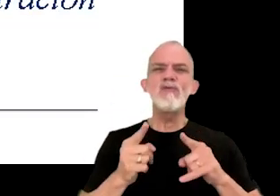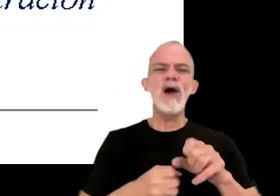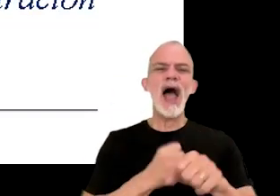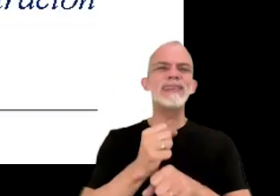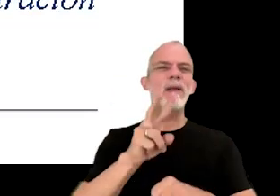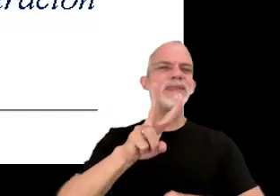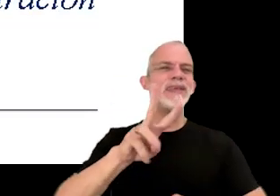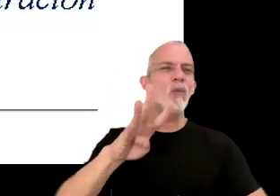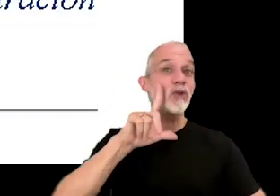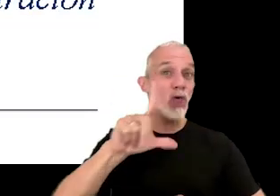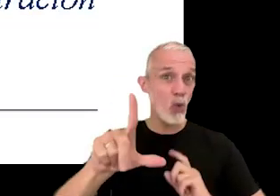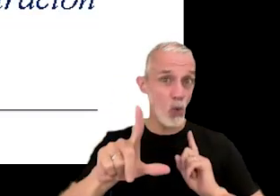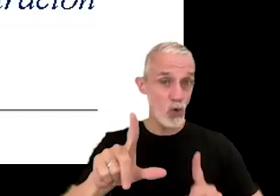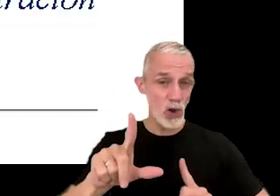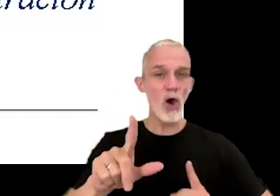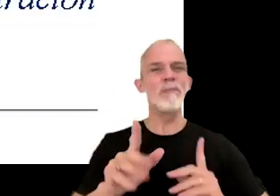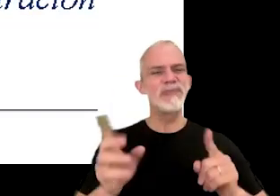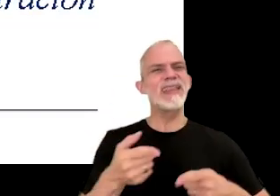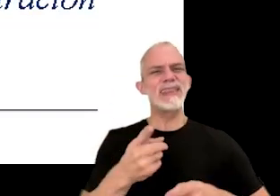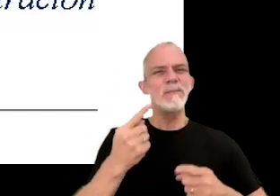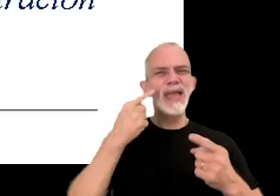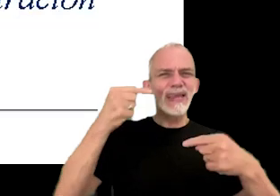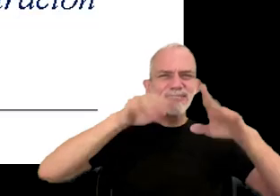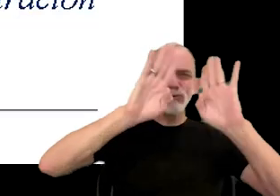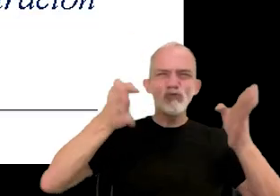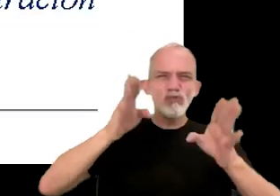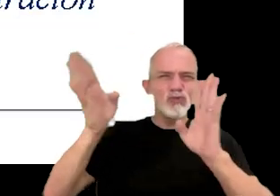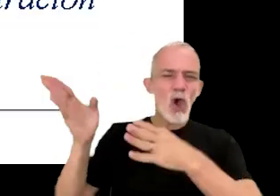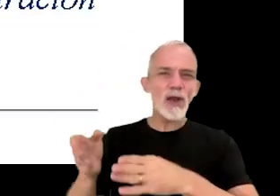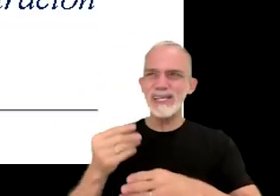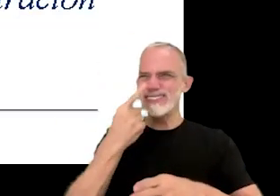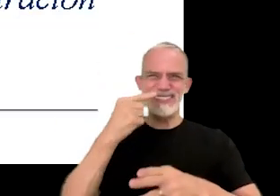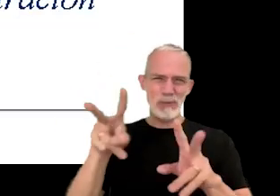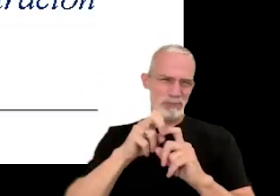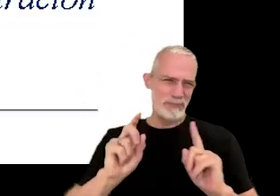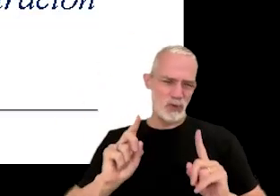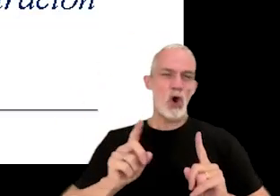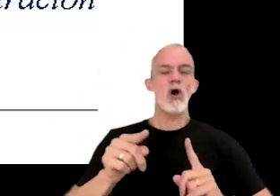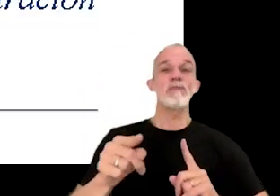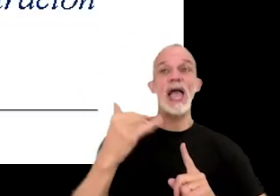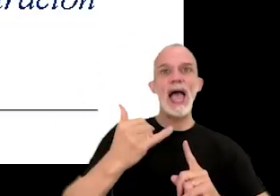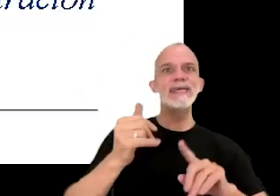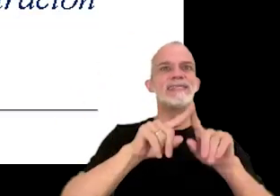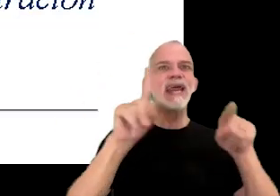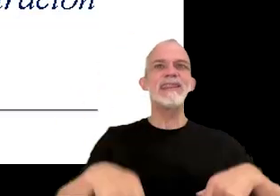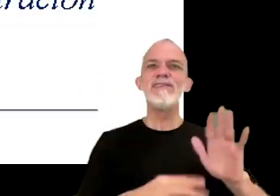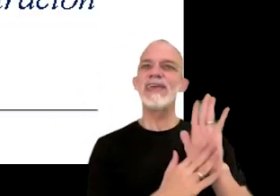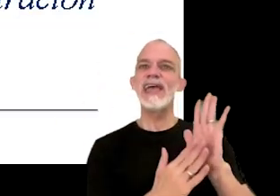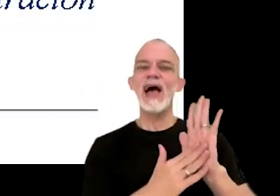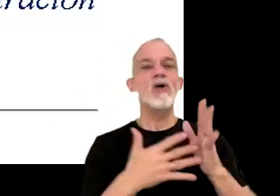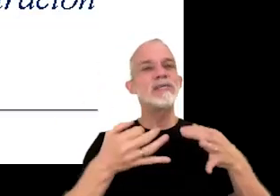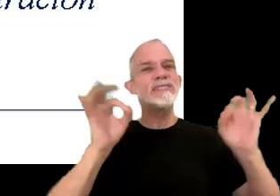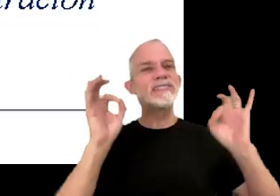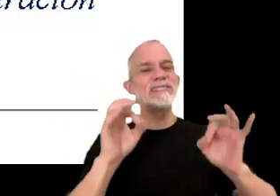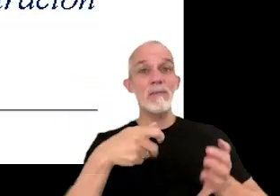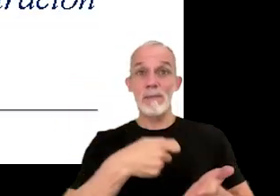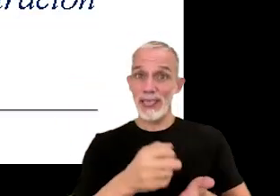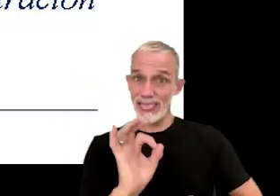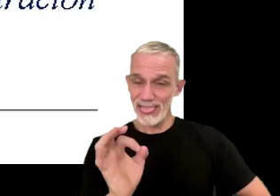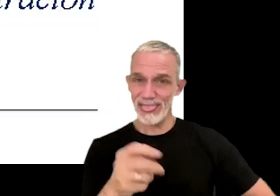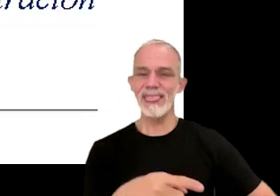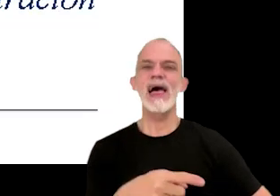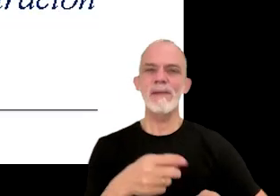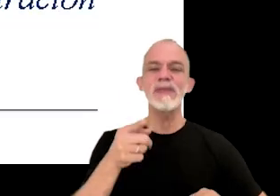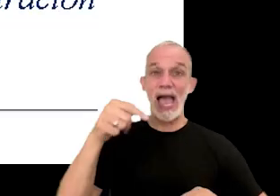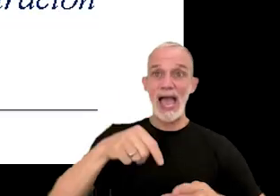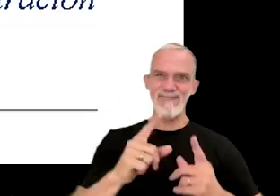de julio, así como entidades sin fines de lucro que tengan certificado de exención vigente a